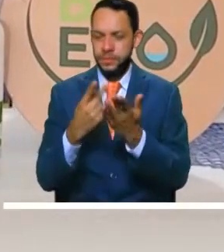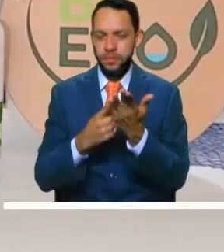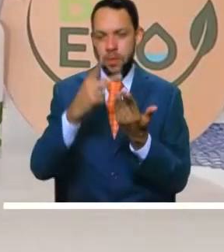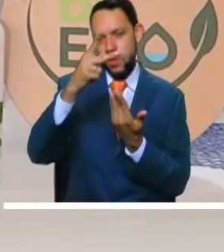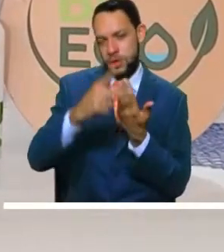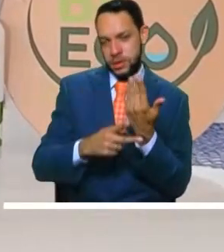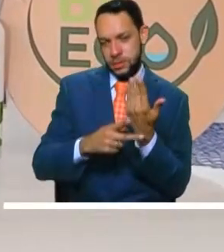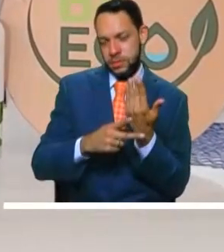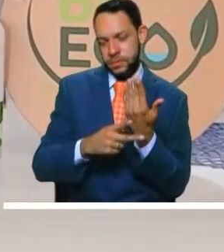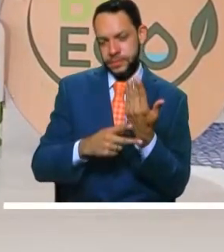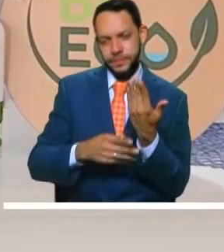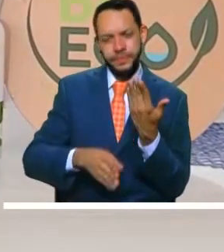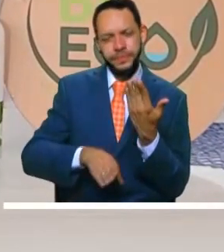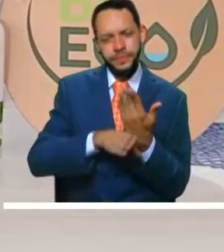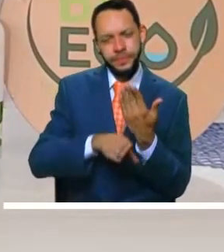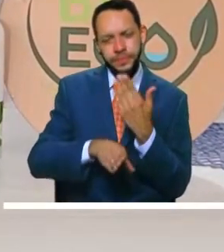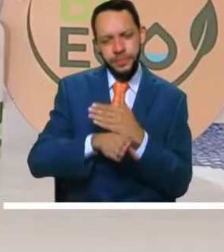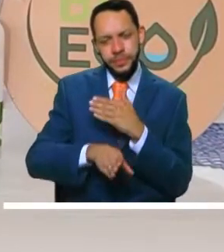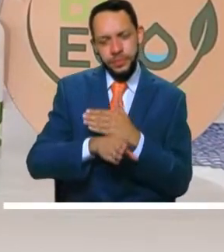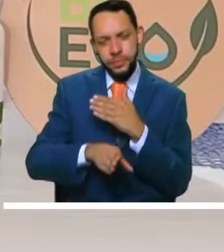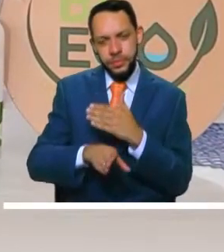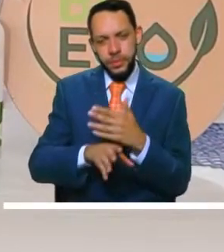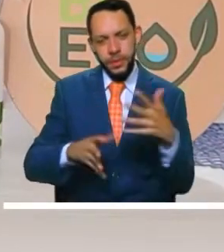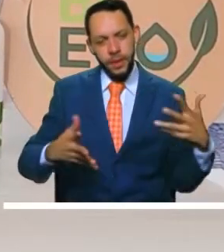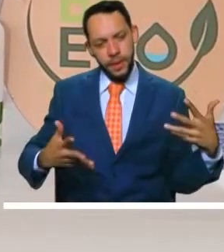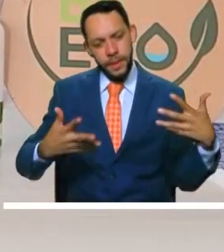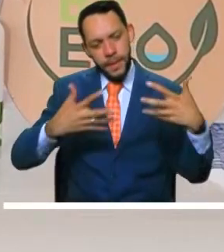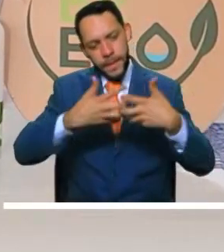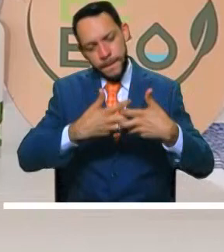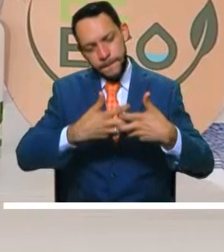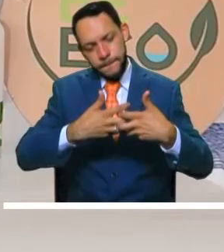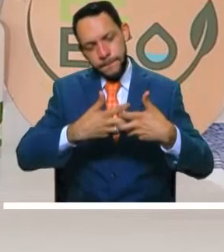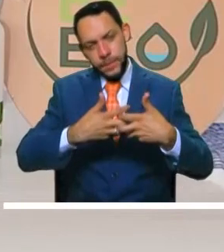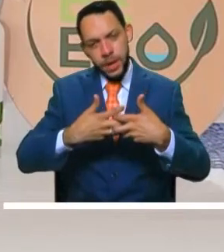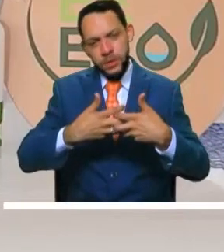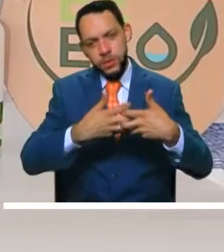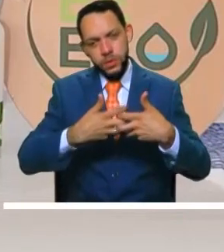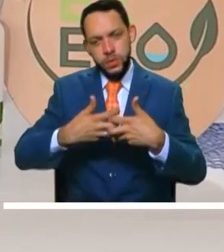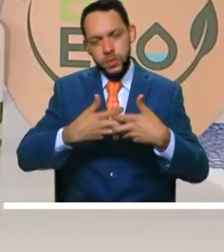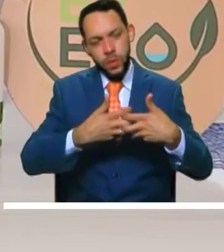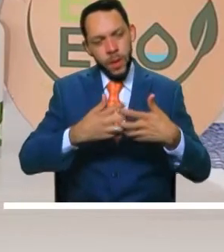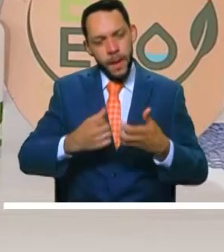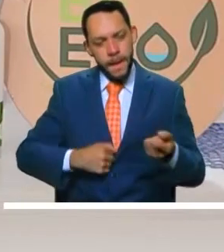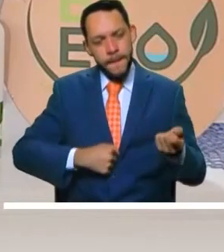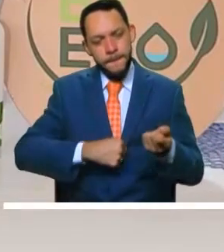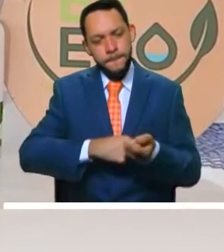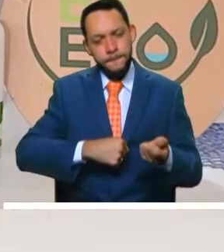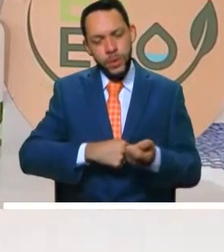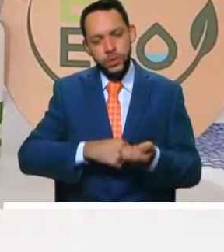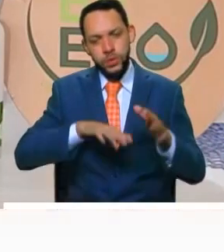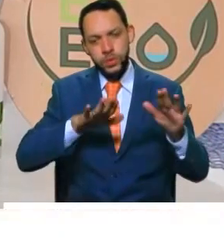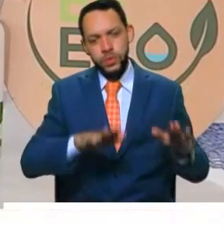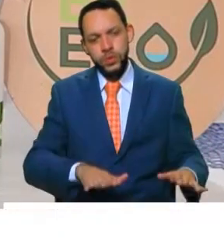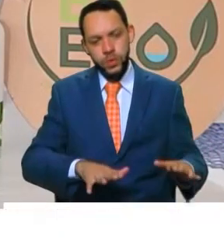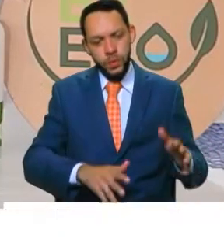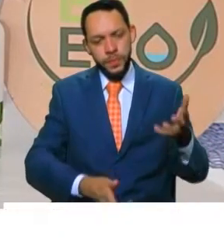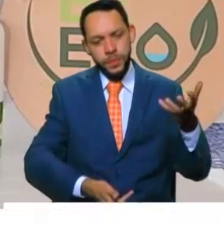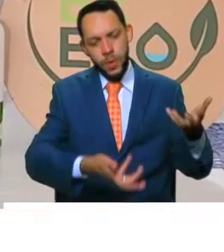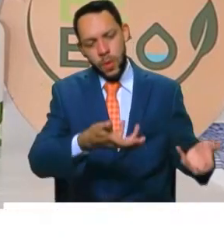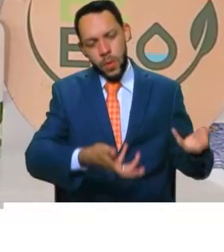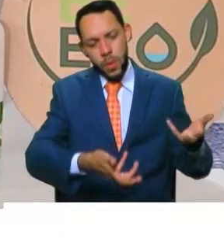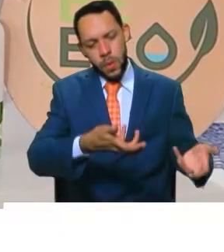más de acompañarlos a todos ustedes en la cocina con elementos que